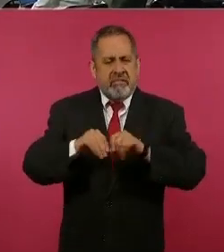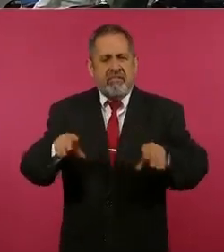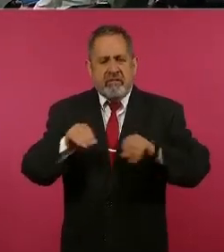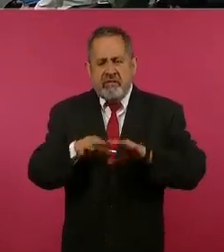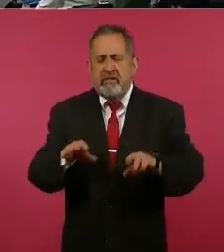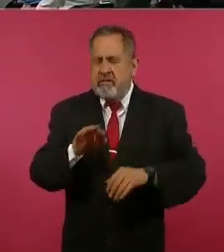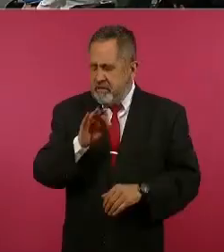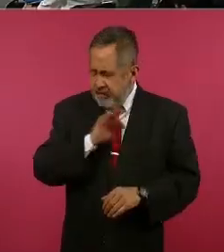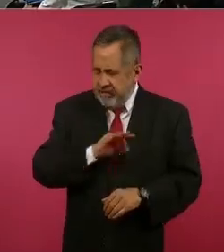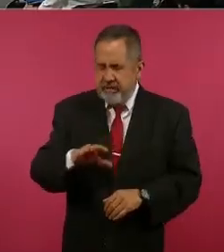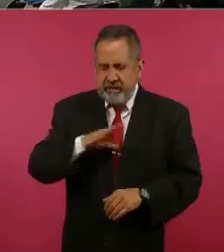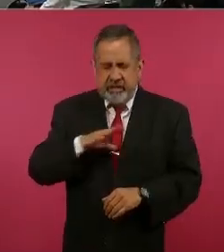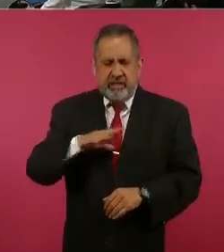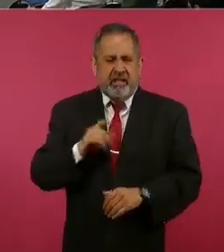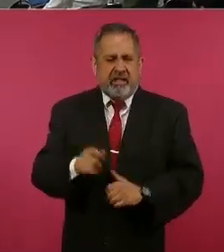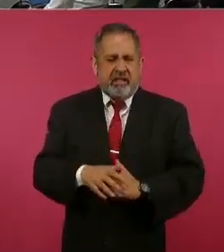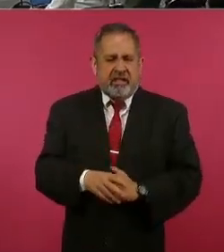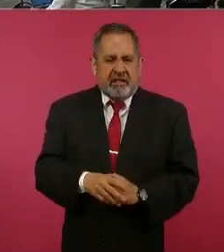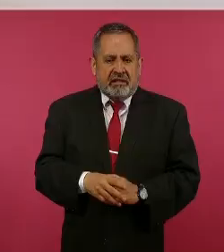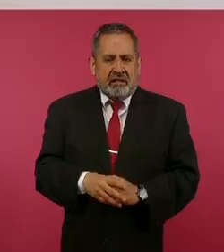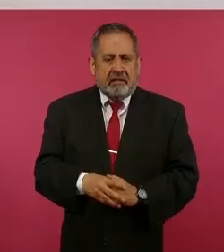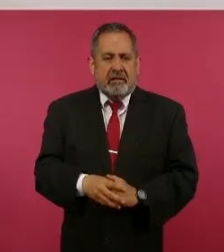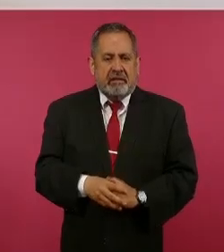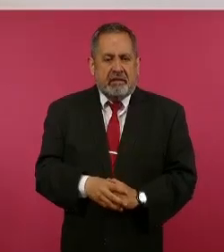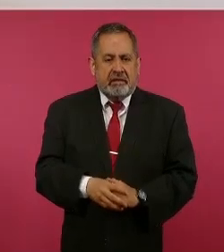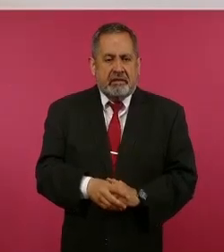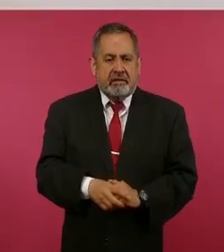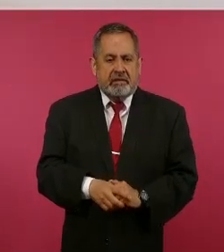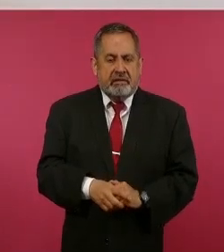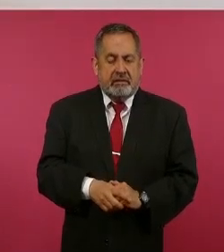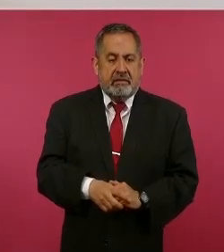cómo no hay